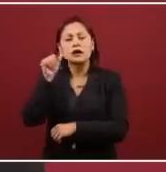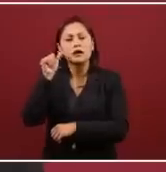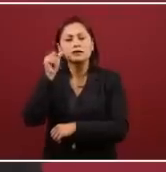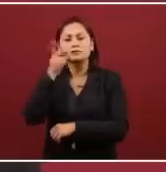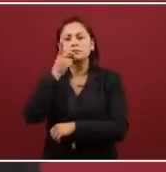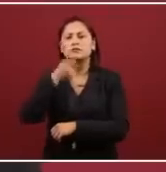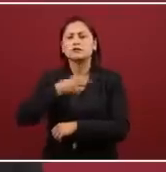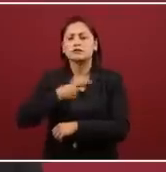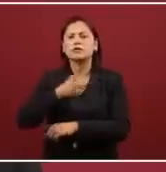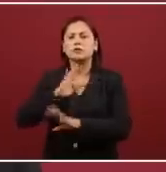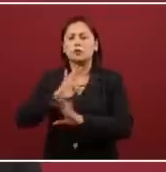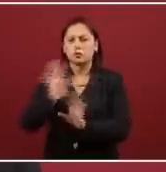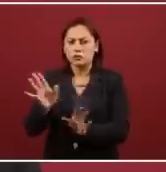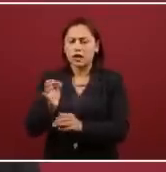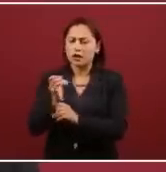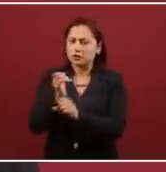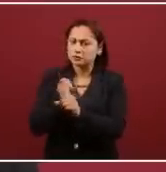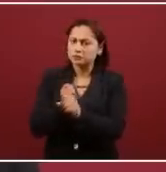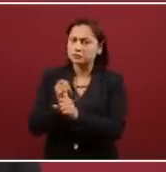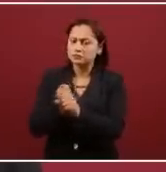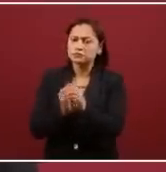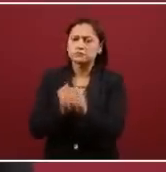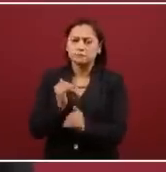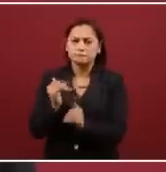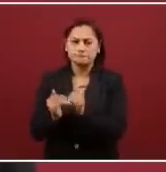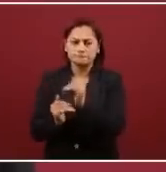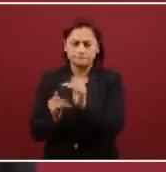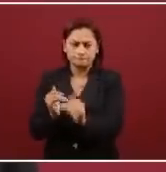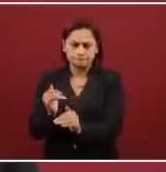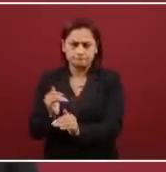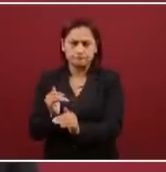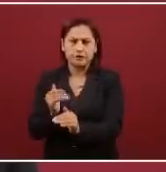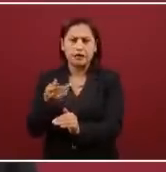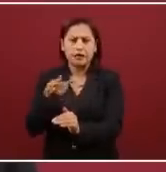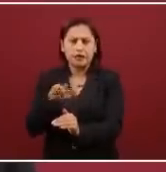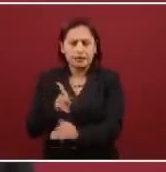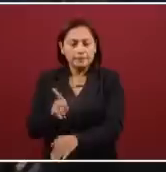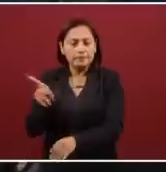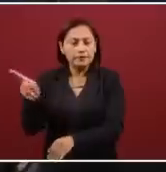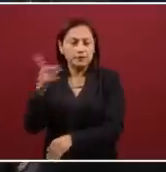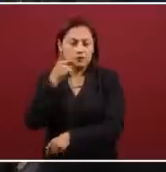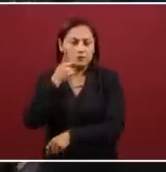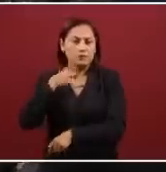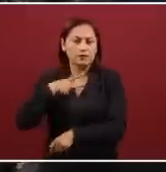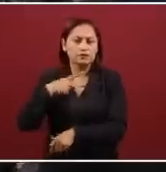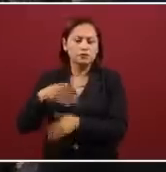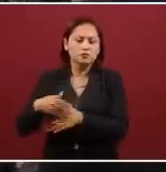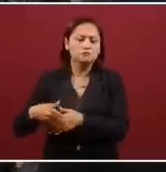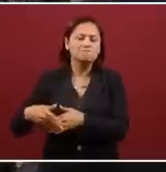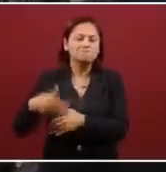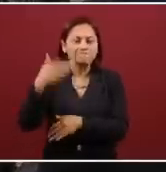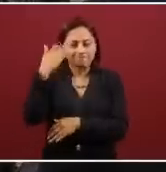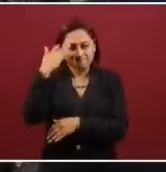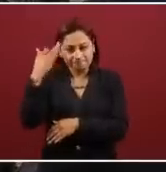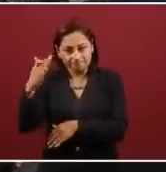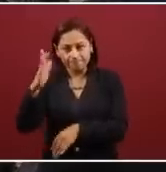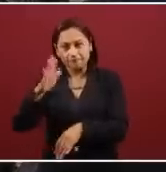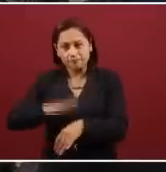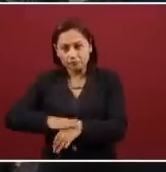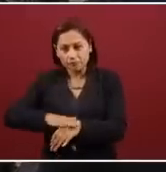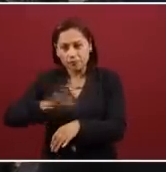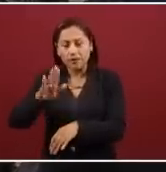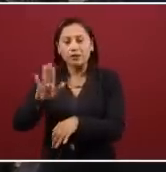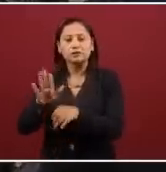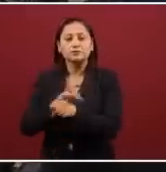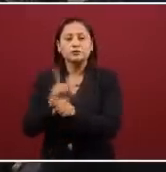él consideraba que se requería más tiempo para que se hicieran muy bien